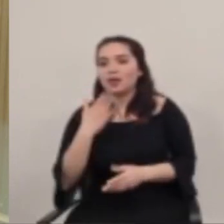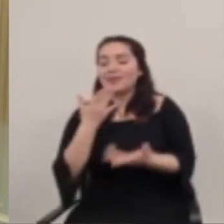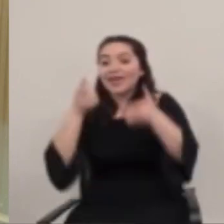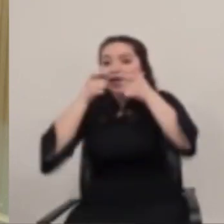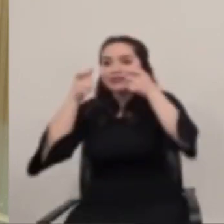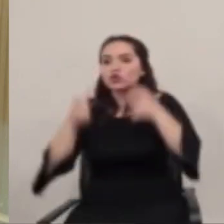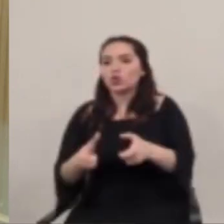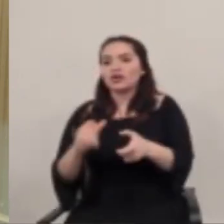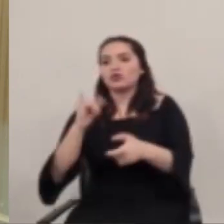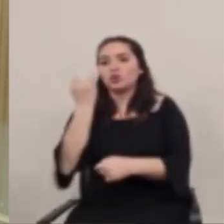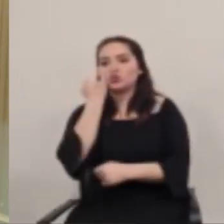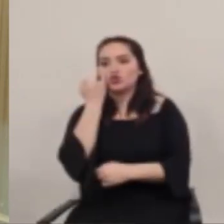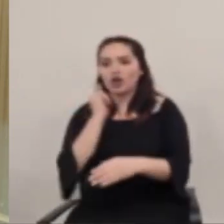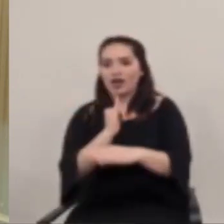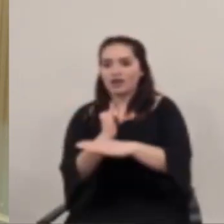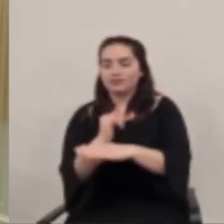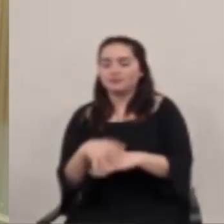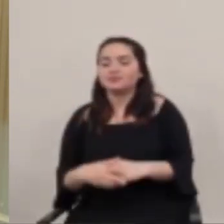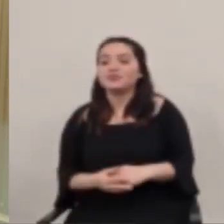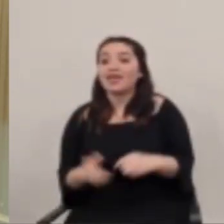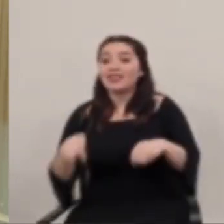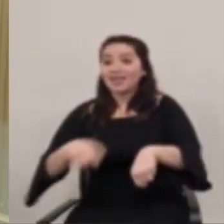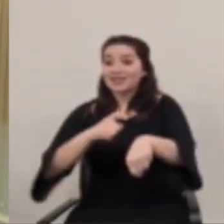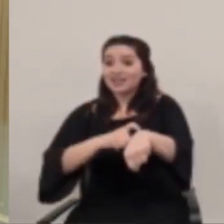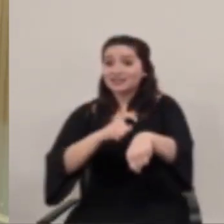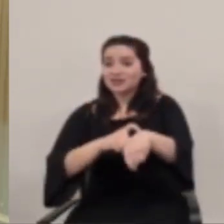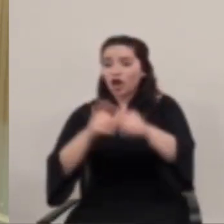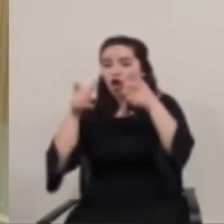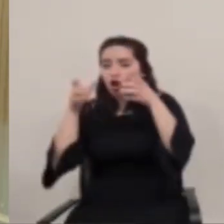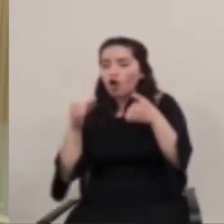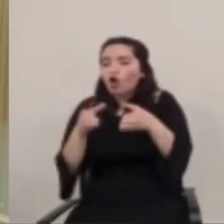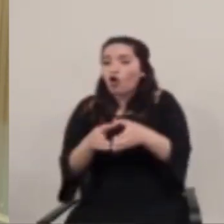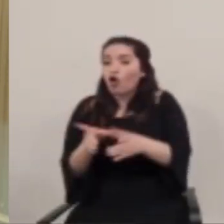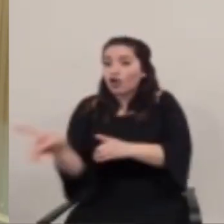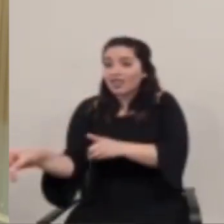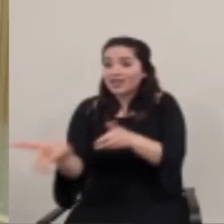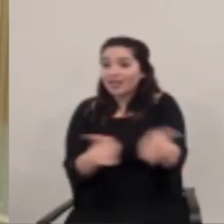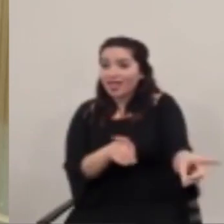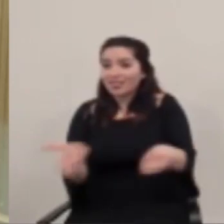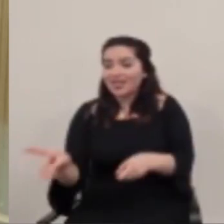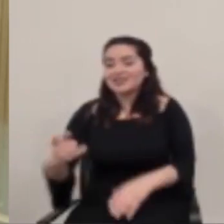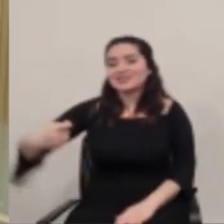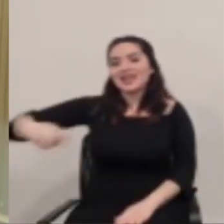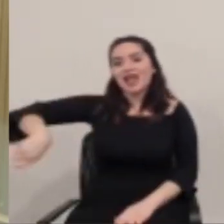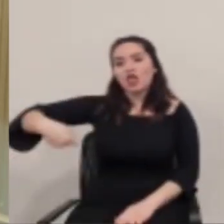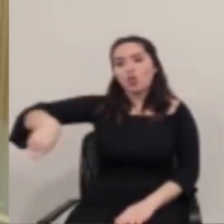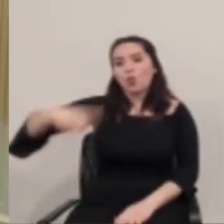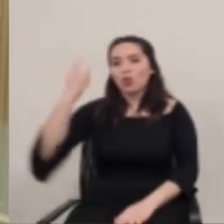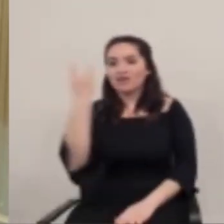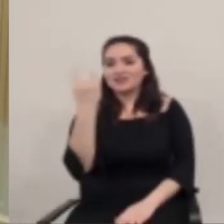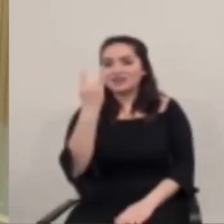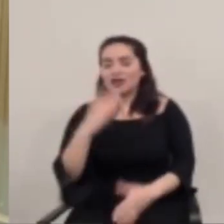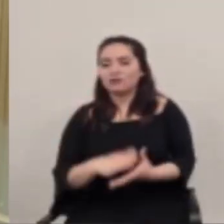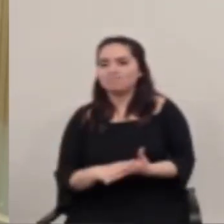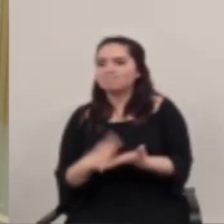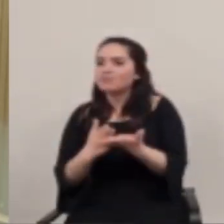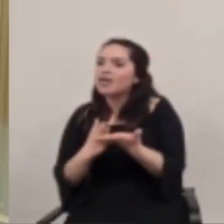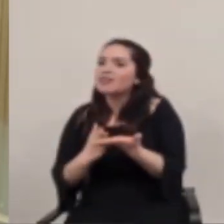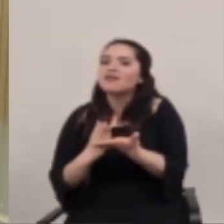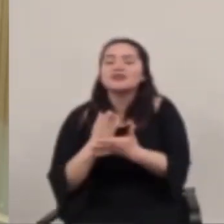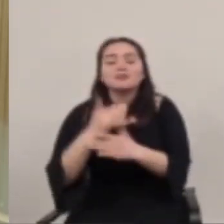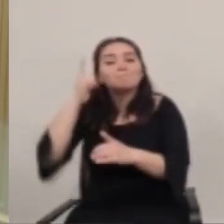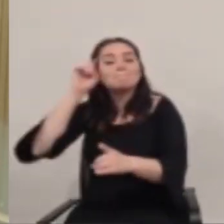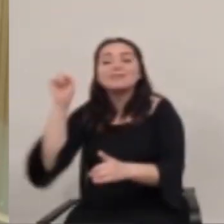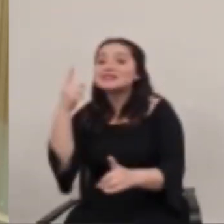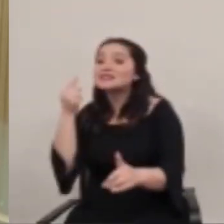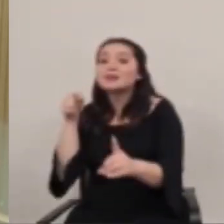Institucional. Estas instancias fueron coordinadas todas por el Senado Universitario a través